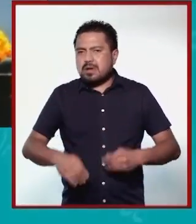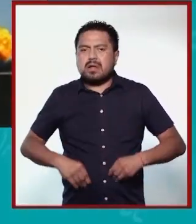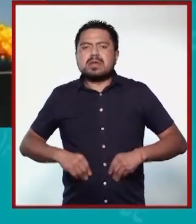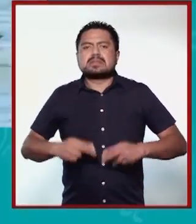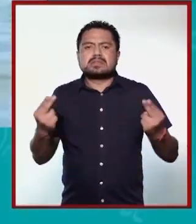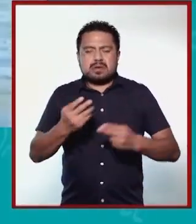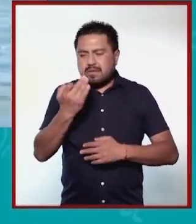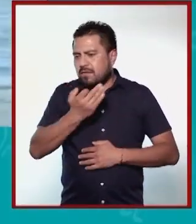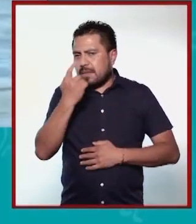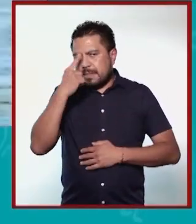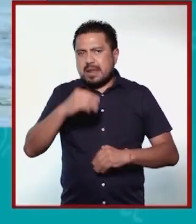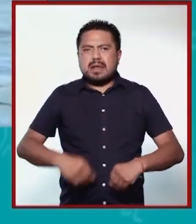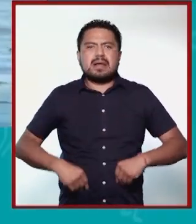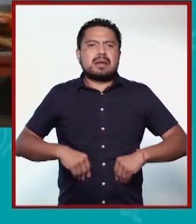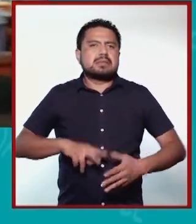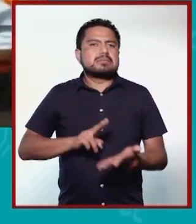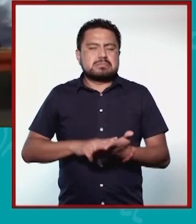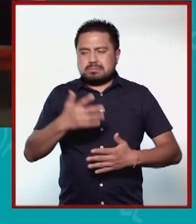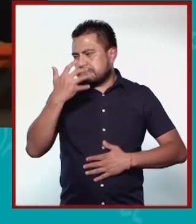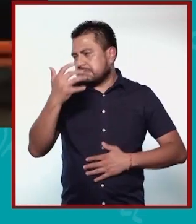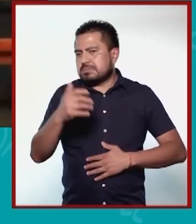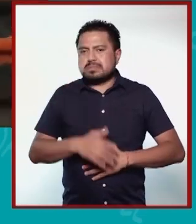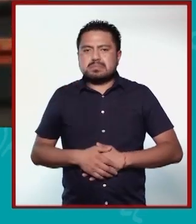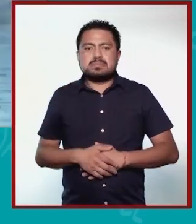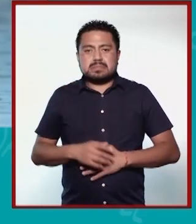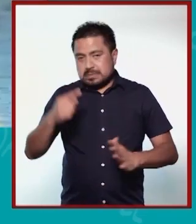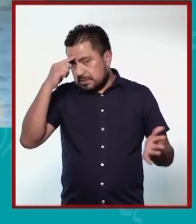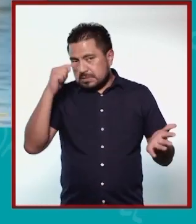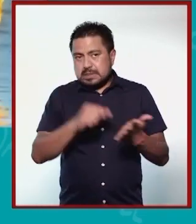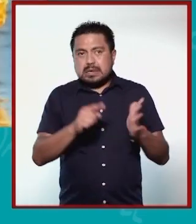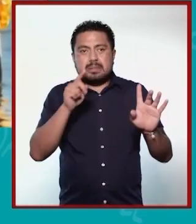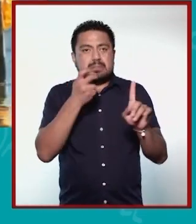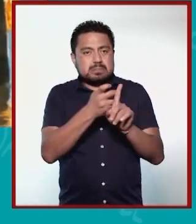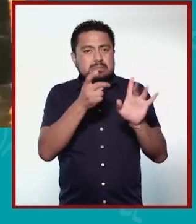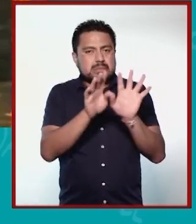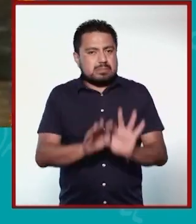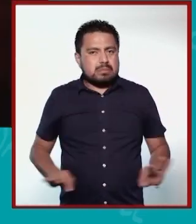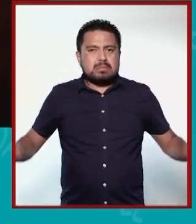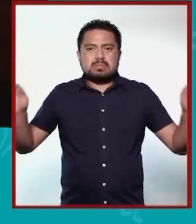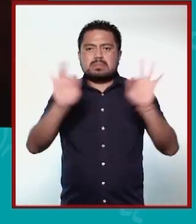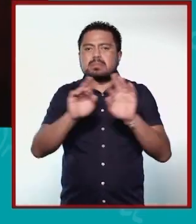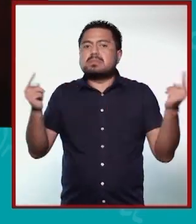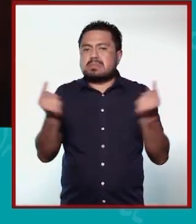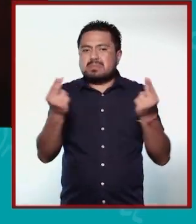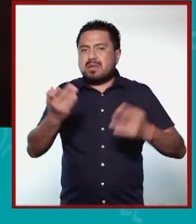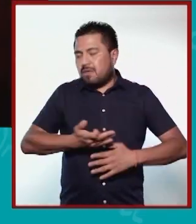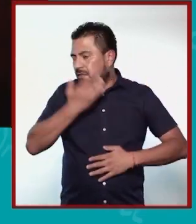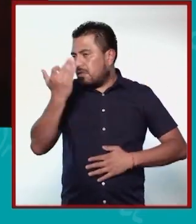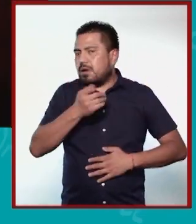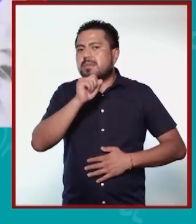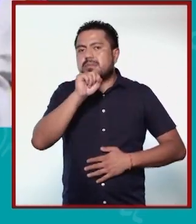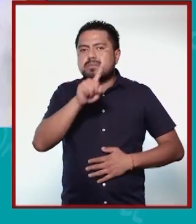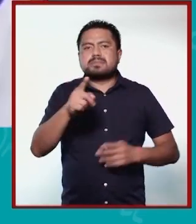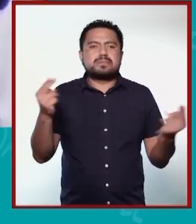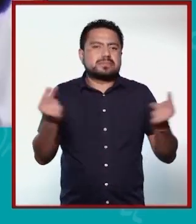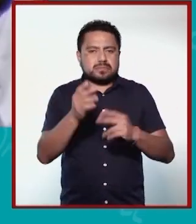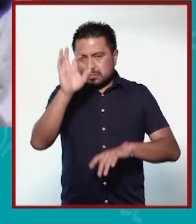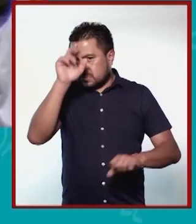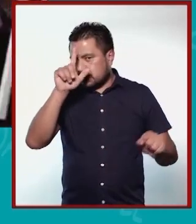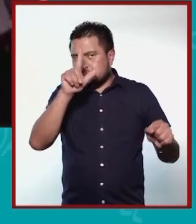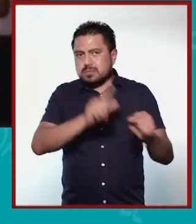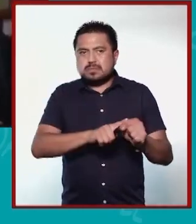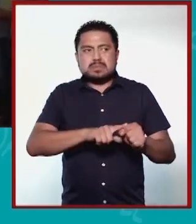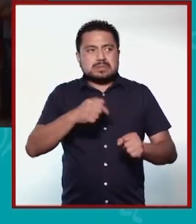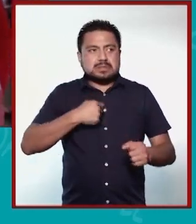flores para que vivir valga la pena. Yo creo que eso es muy importante. Si necesitamos flores, también necesitamos cultura.